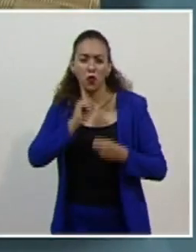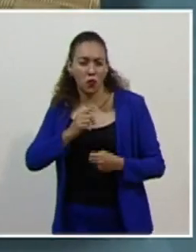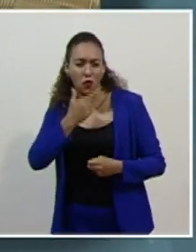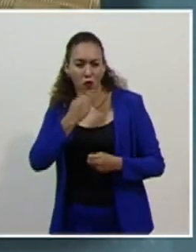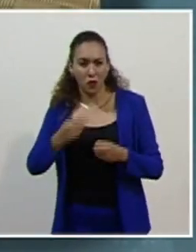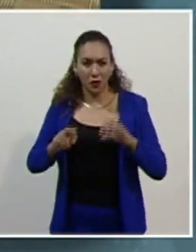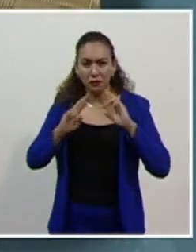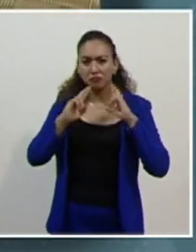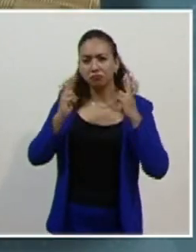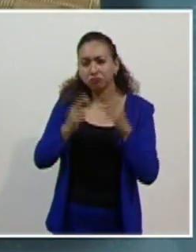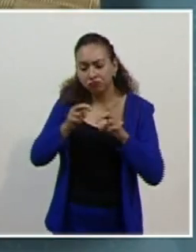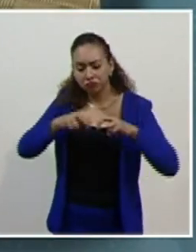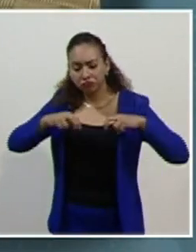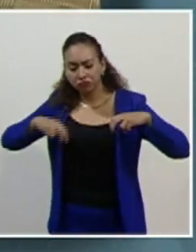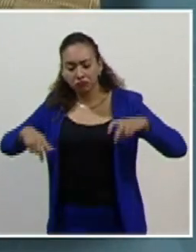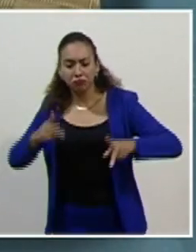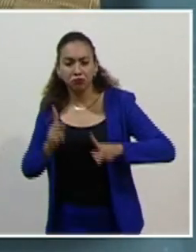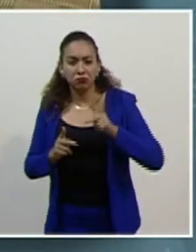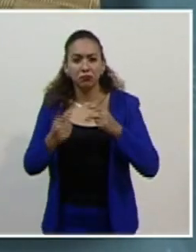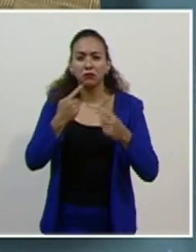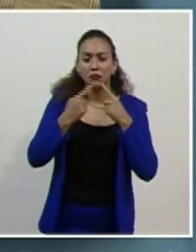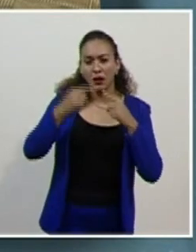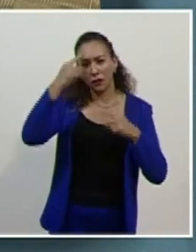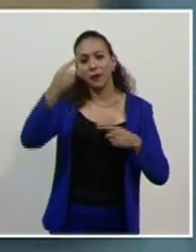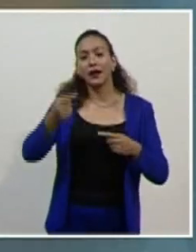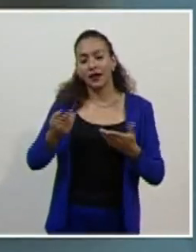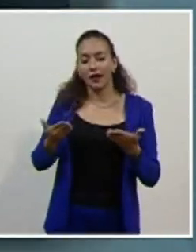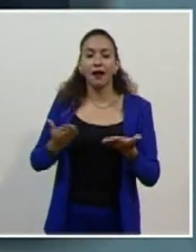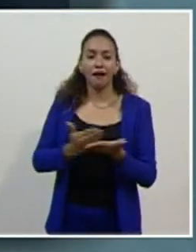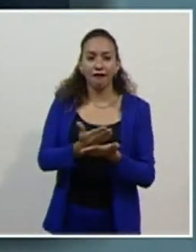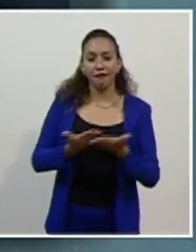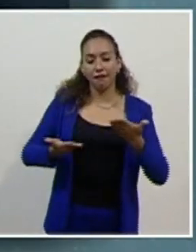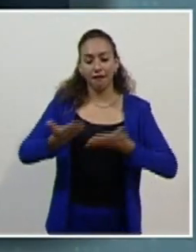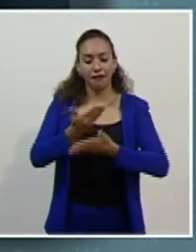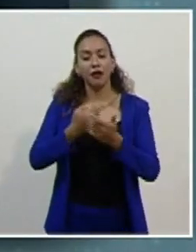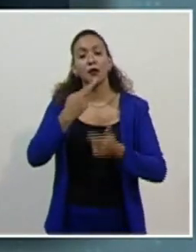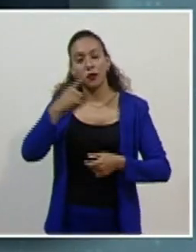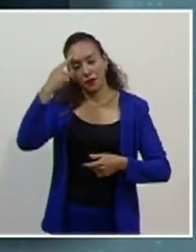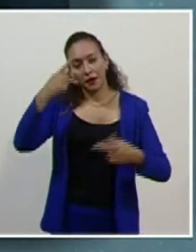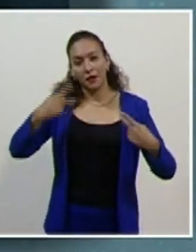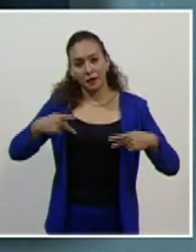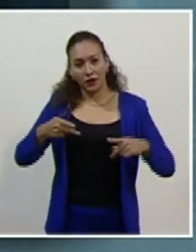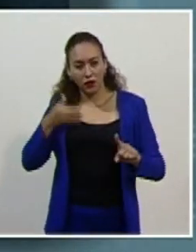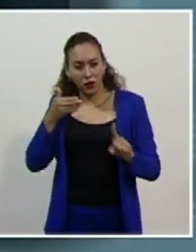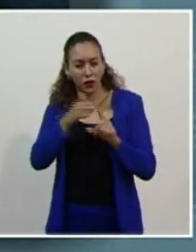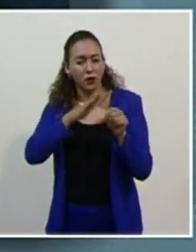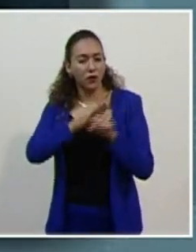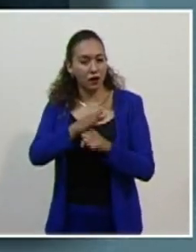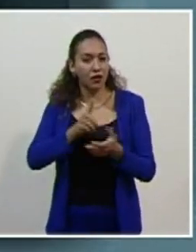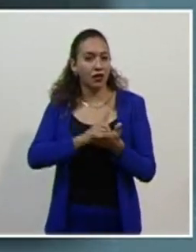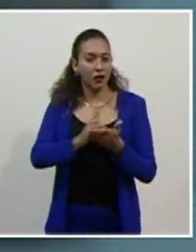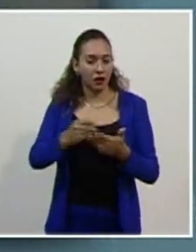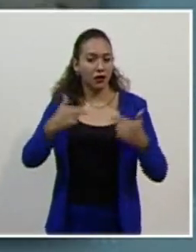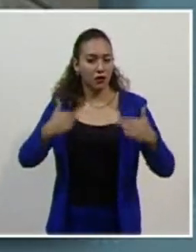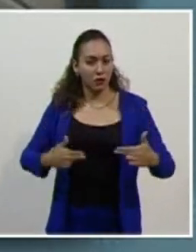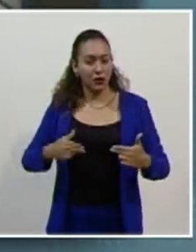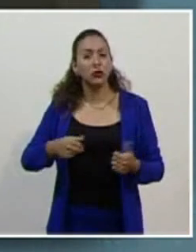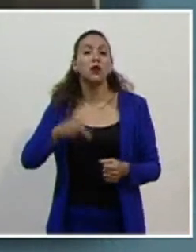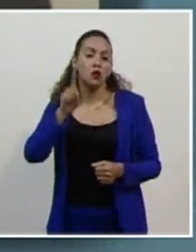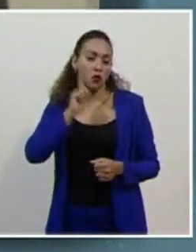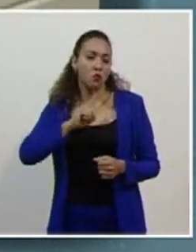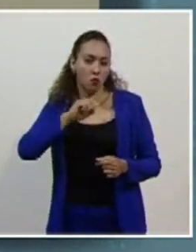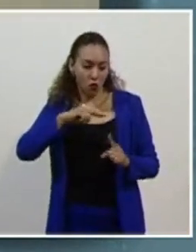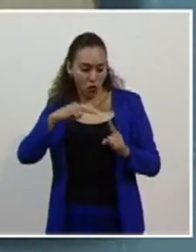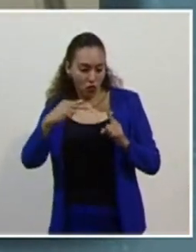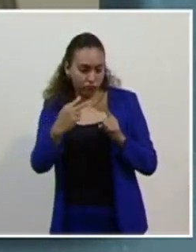y civil para fortalecer el servicio a la ciudadanía y garantizar una perspectiva de derechos humanos y de género. Para el canal del